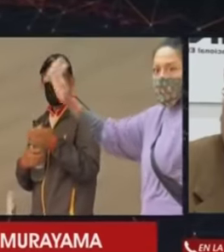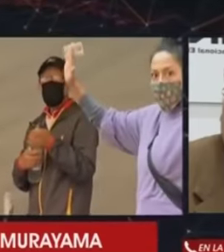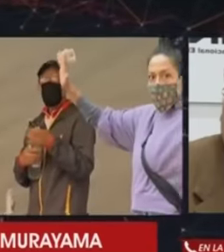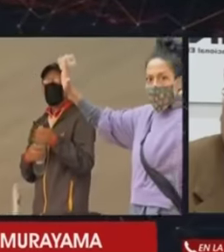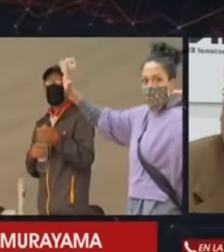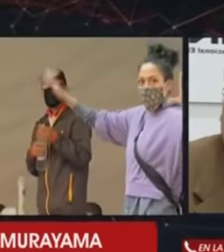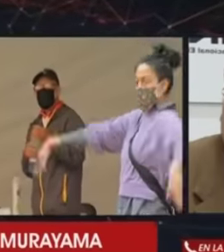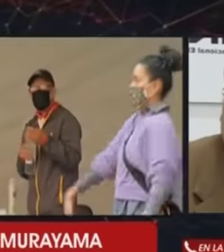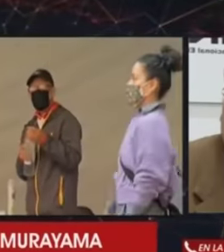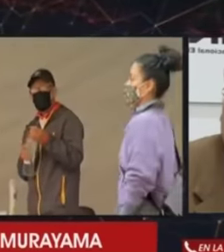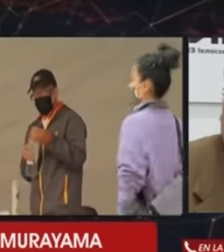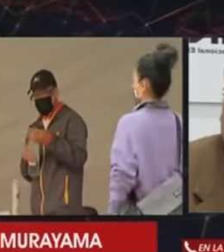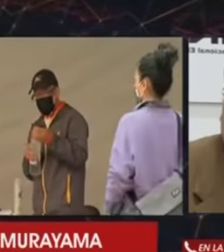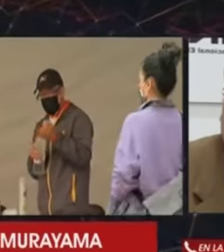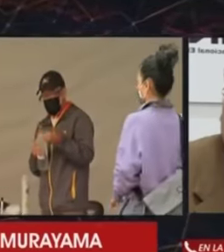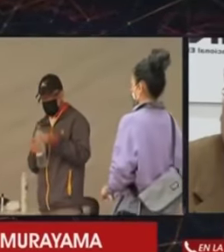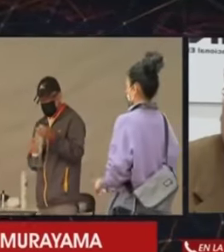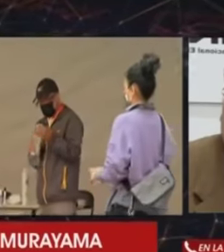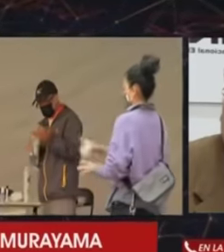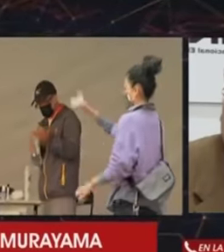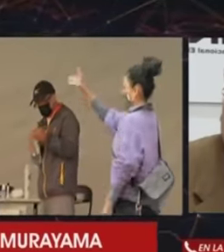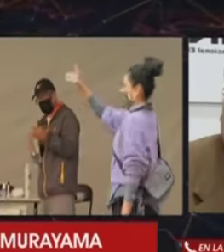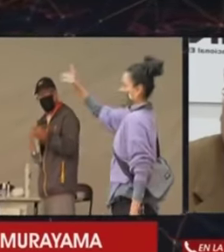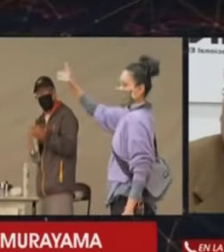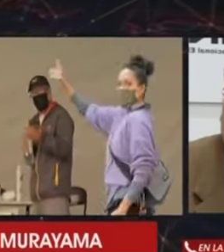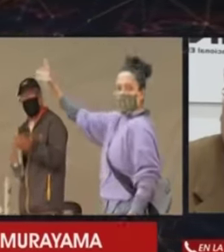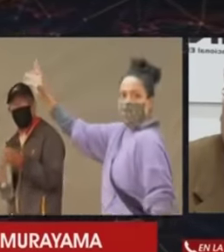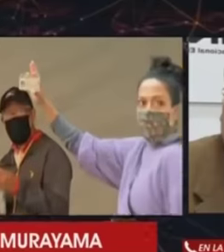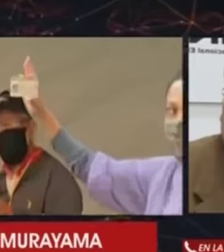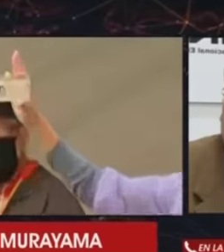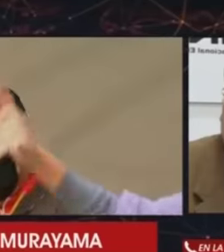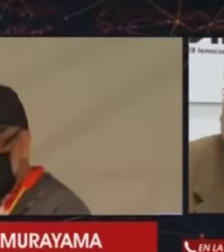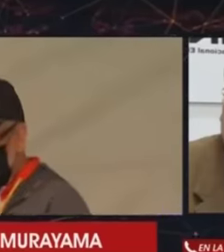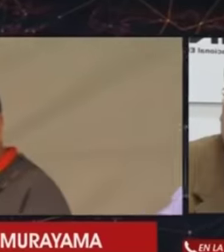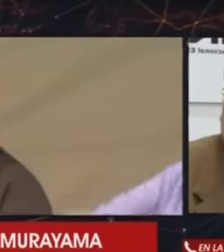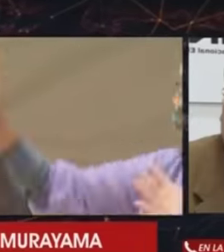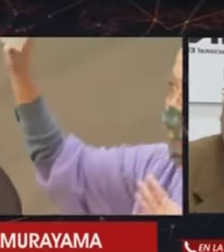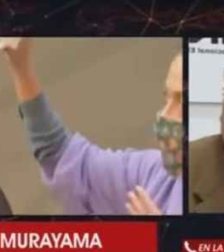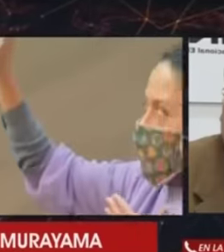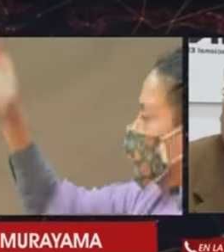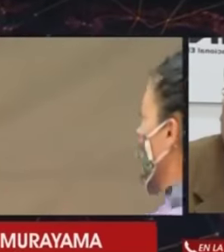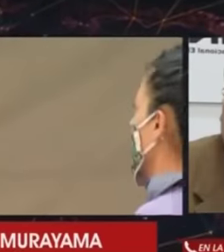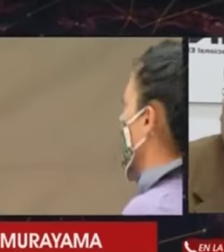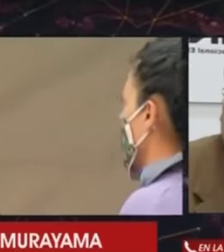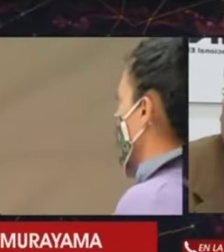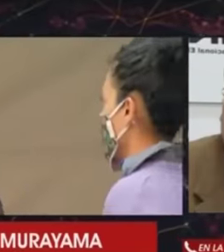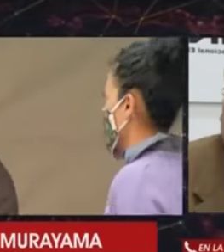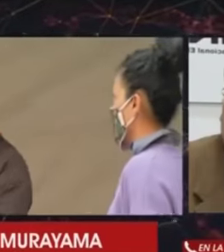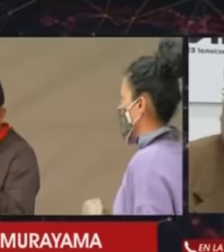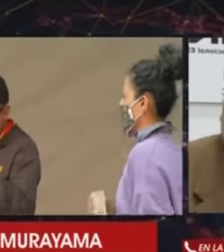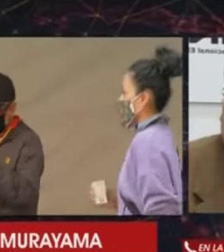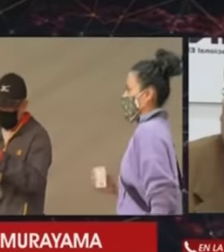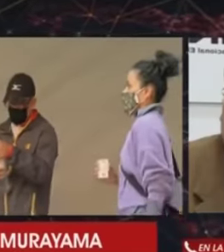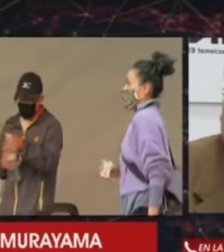persona, y así evitamos que partidos que, por ejemplo, tienen el listado nominal puedan vaciar datos